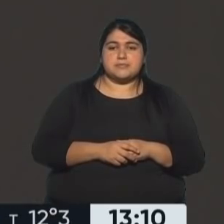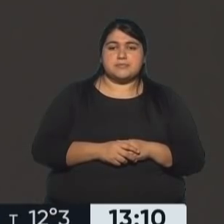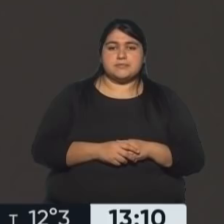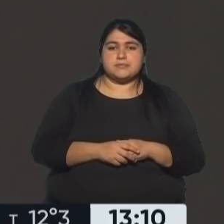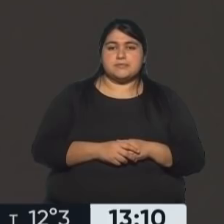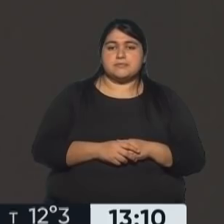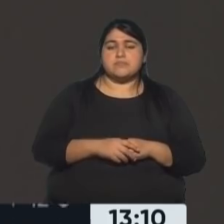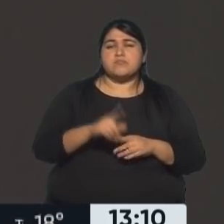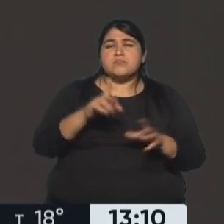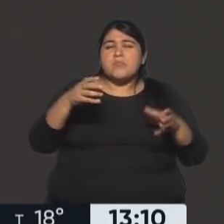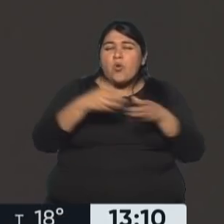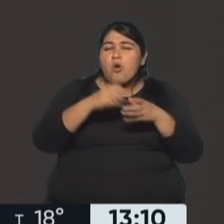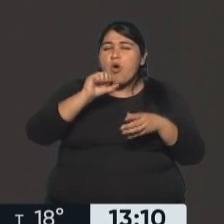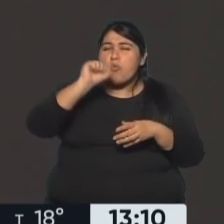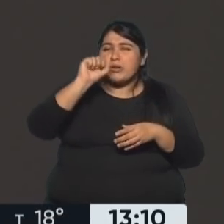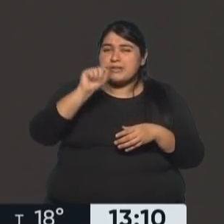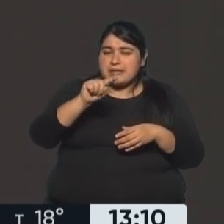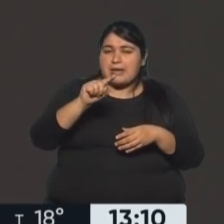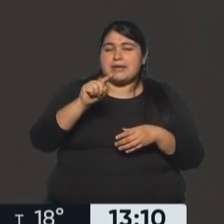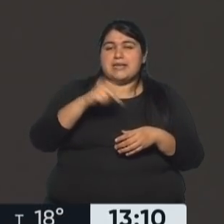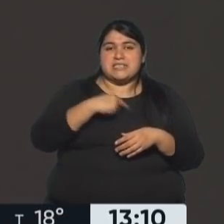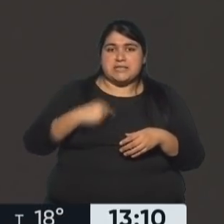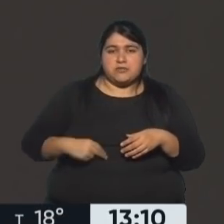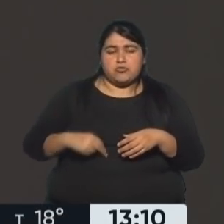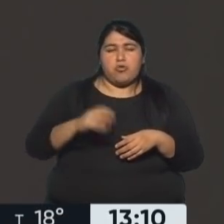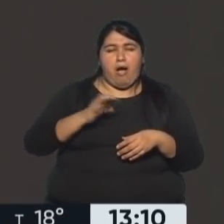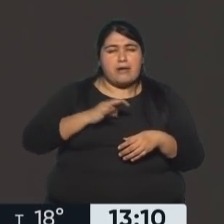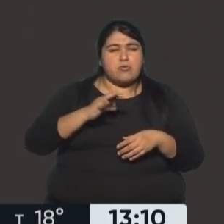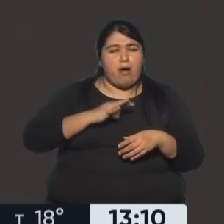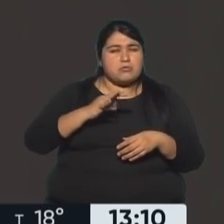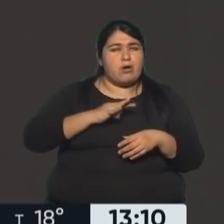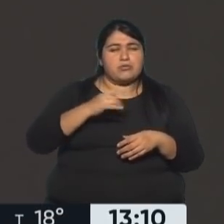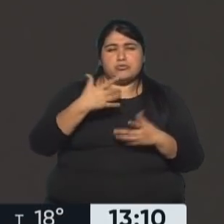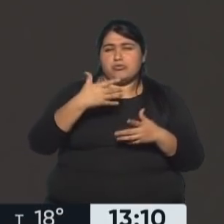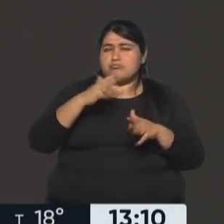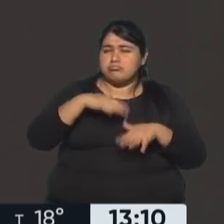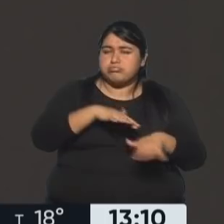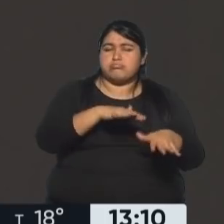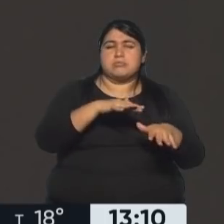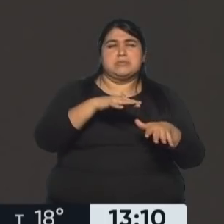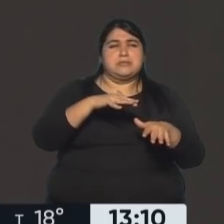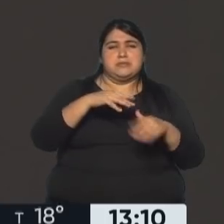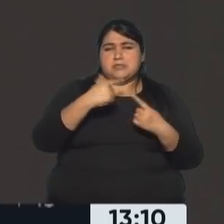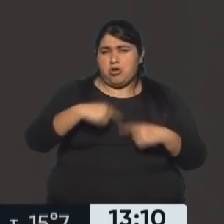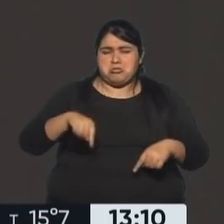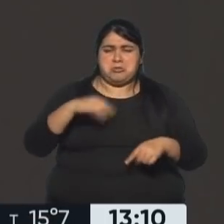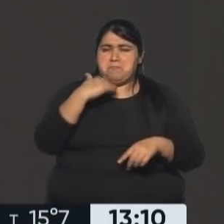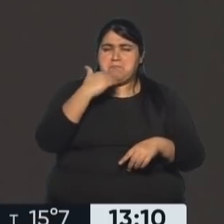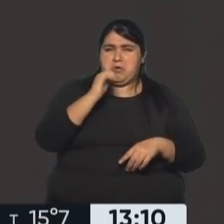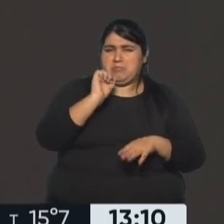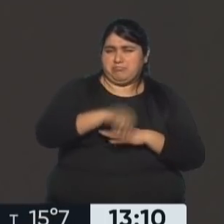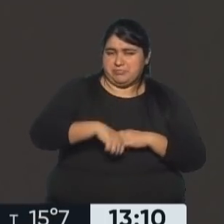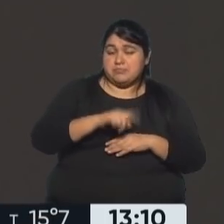¿Por qué el Partido Comunista Chino logró sobrevivir a las protestas de Tiananmen y a la represión, a la feroz represión que le siguió, y en cambio el